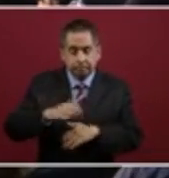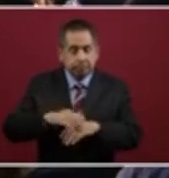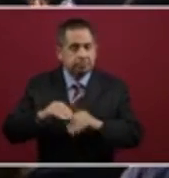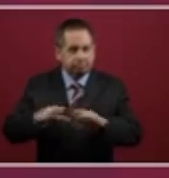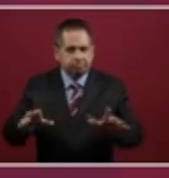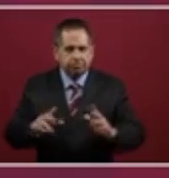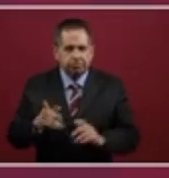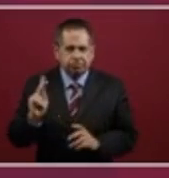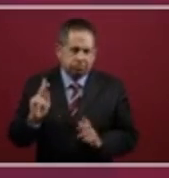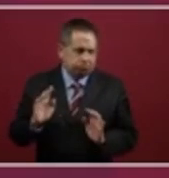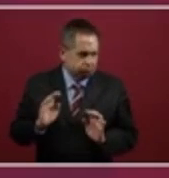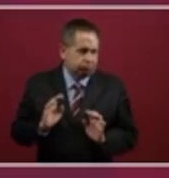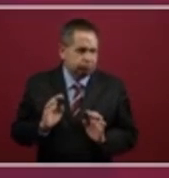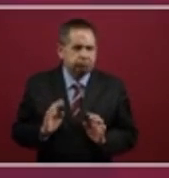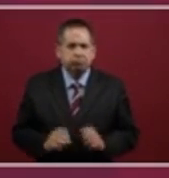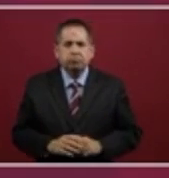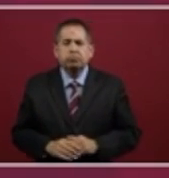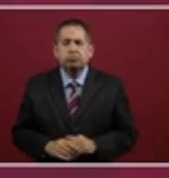pero